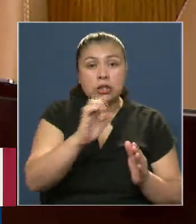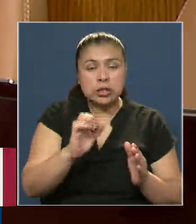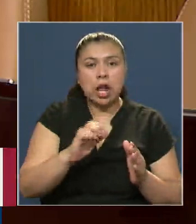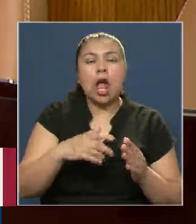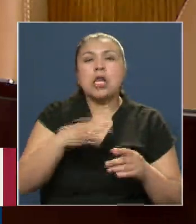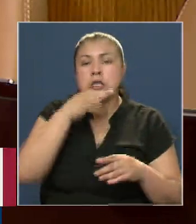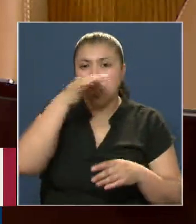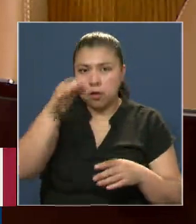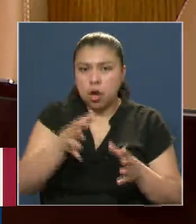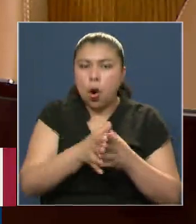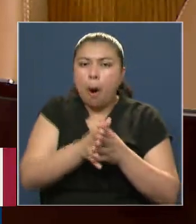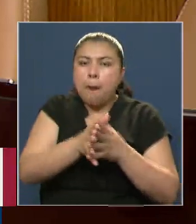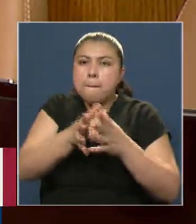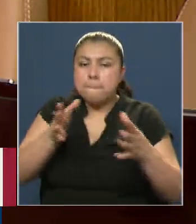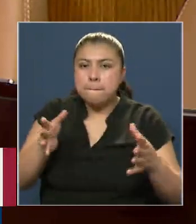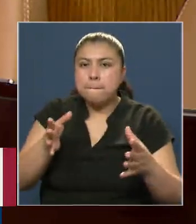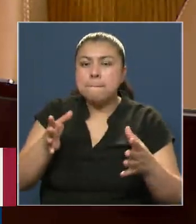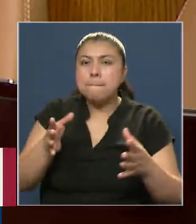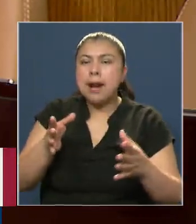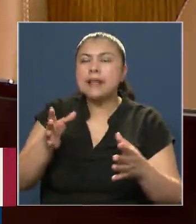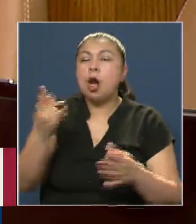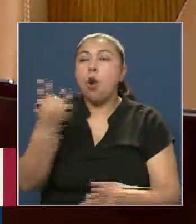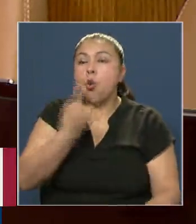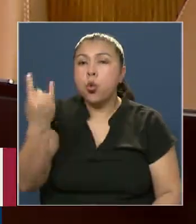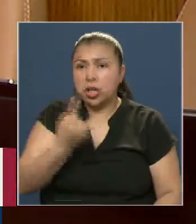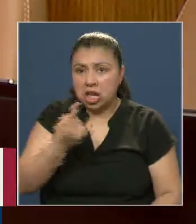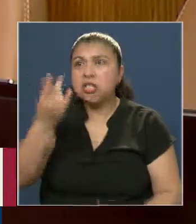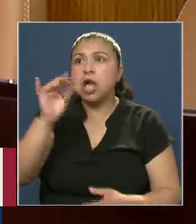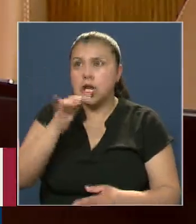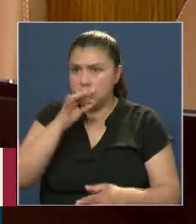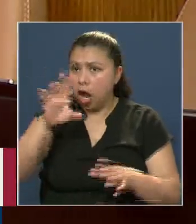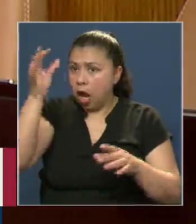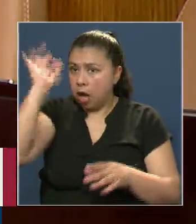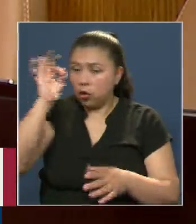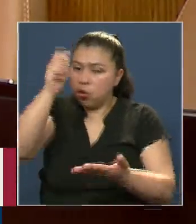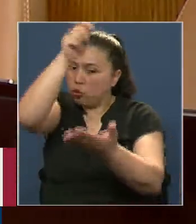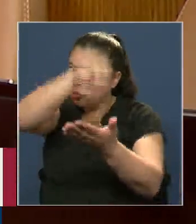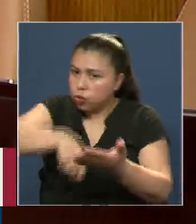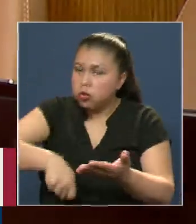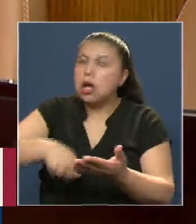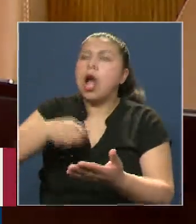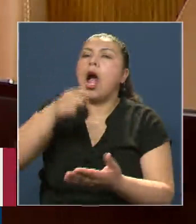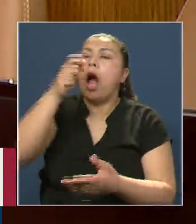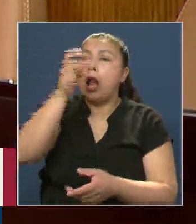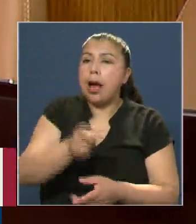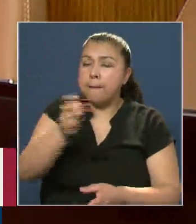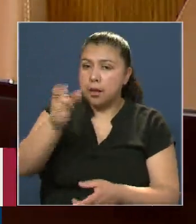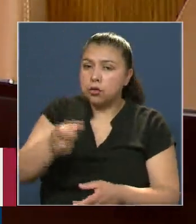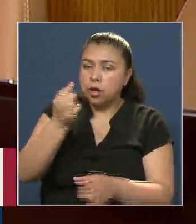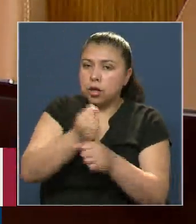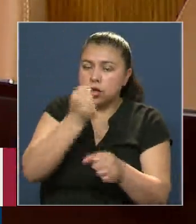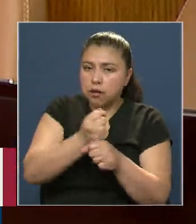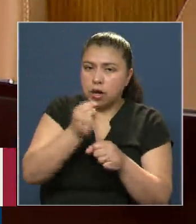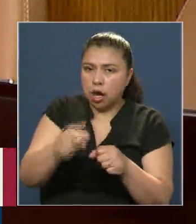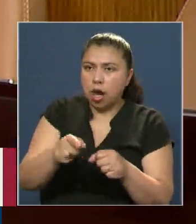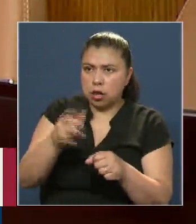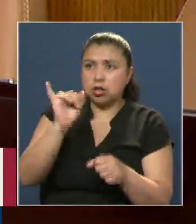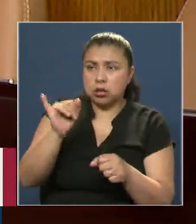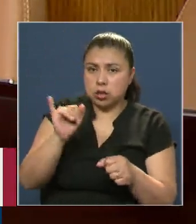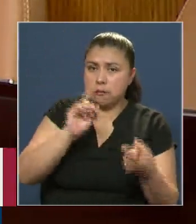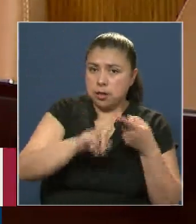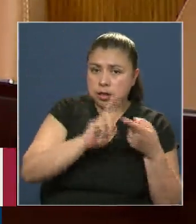la urgencia y se dio por escrito, incluso en esa reunión, a los trabajadores y trabajadoras que fueron parte de esa